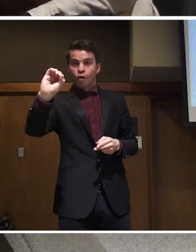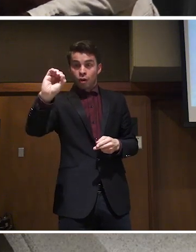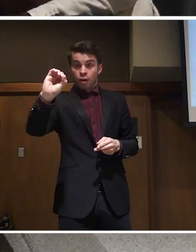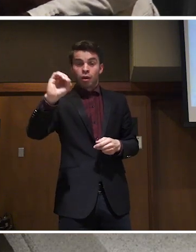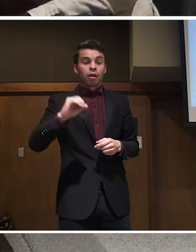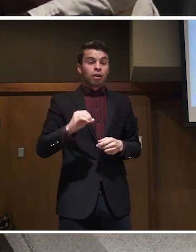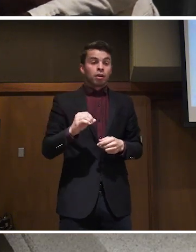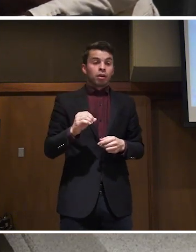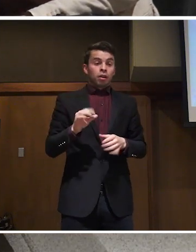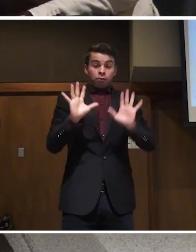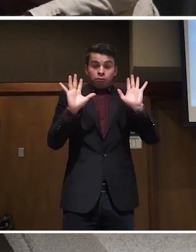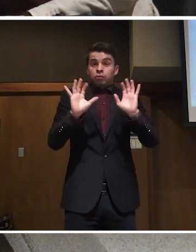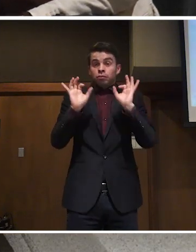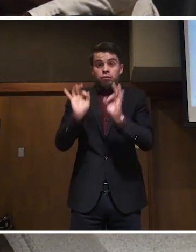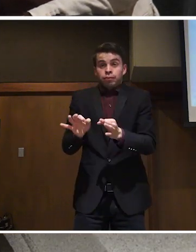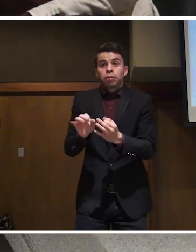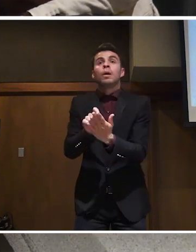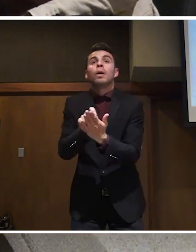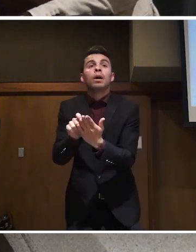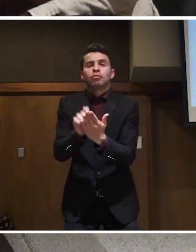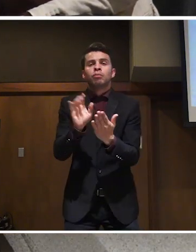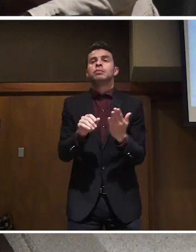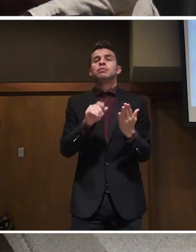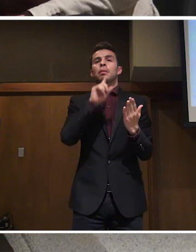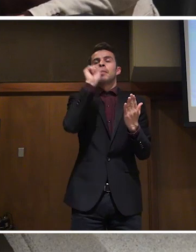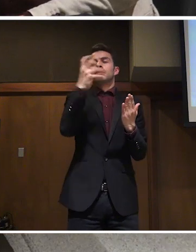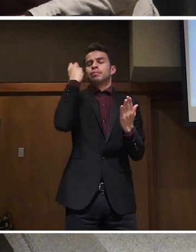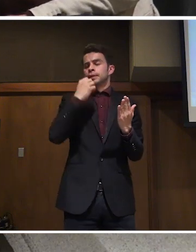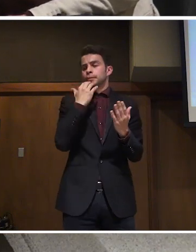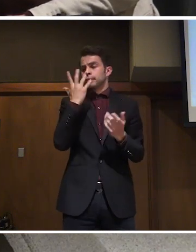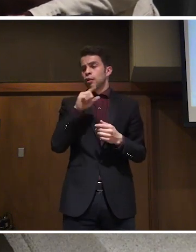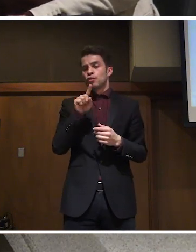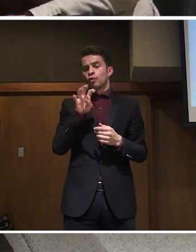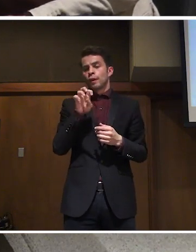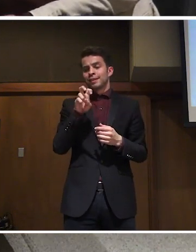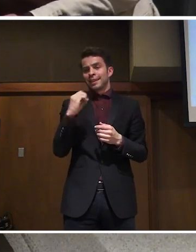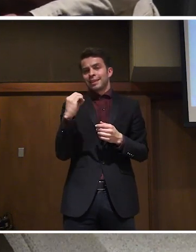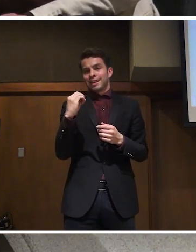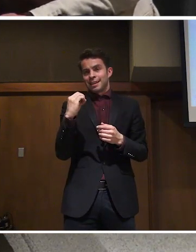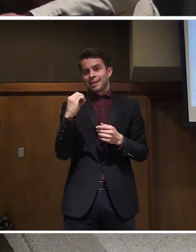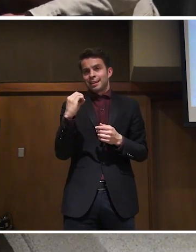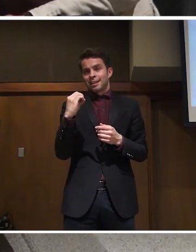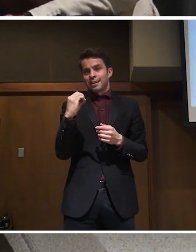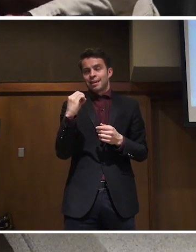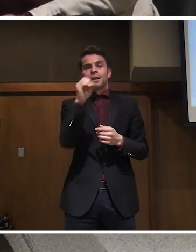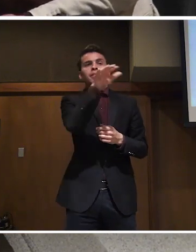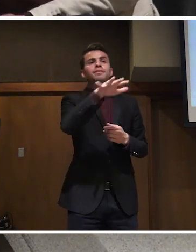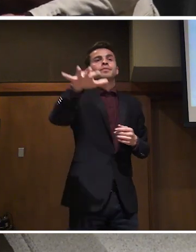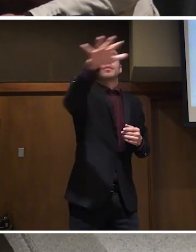él no estaba usando documentos viejos, sino simplemente preguntándole a alguien en 1970 entre los